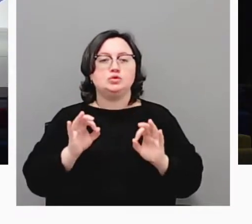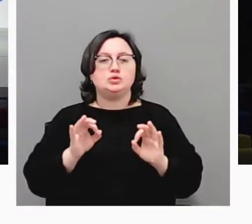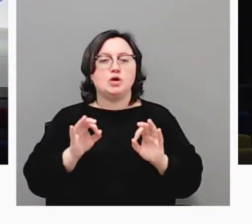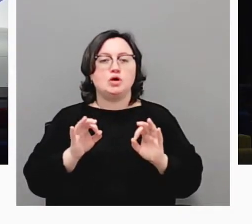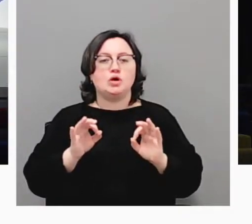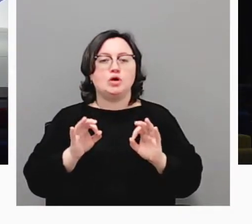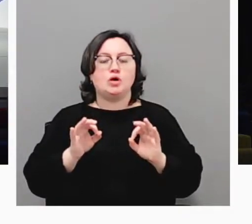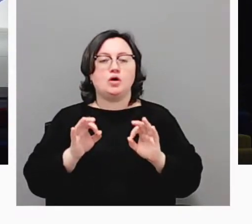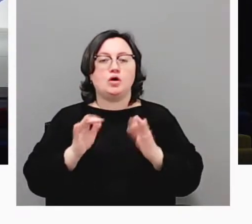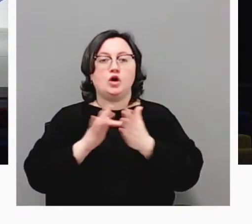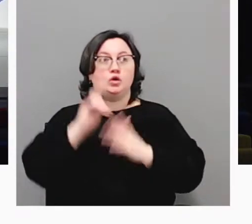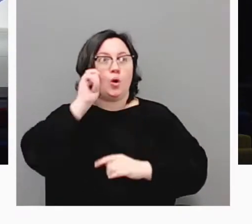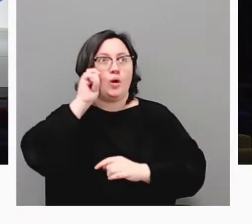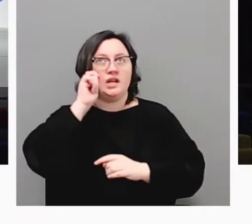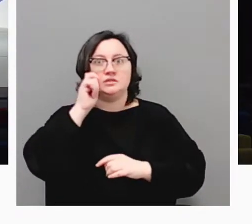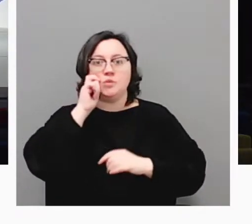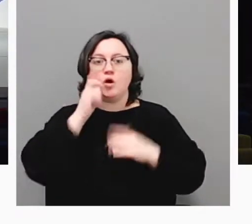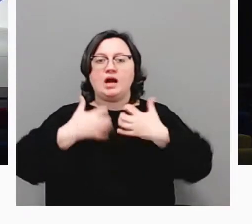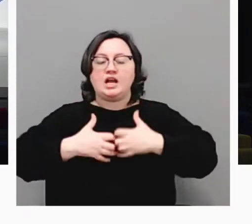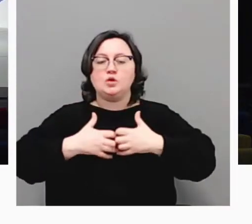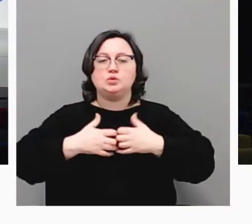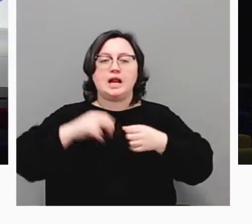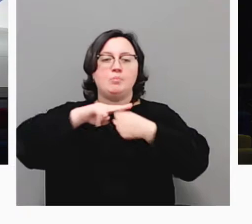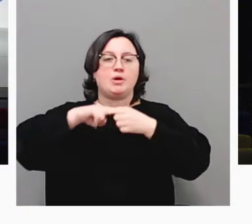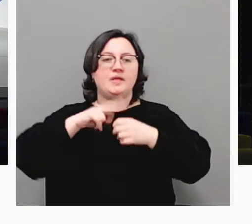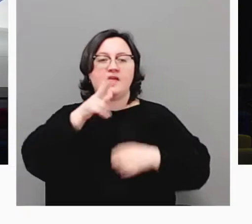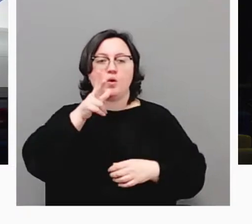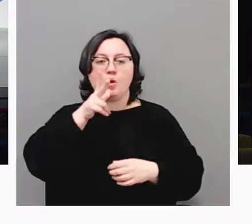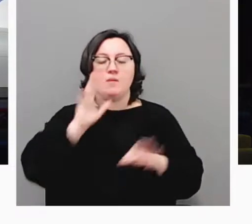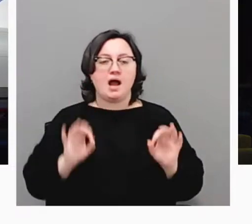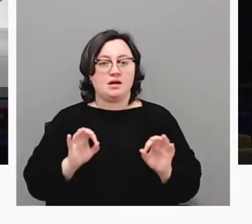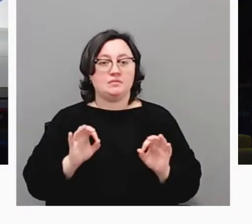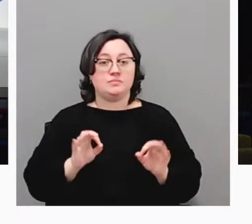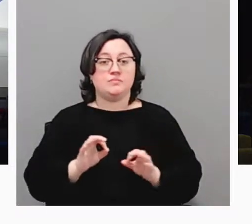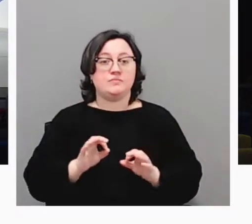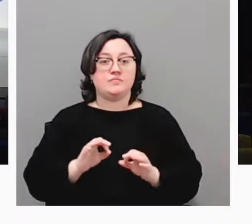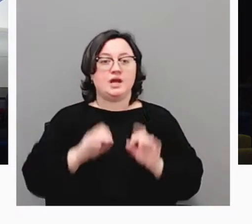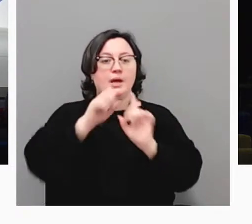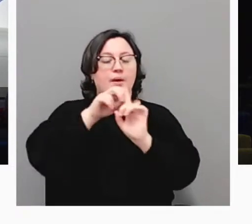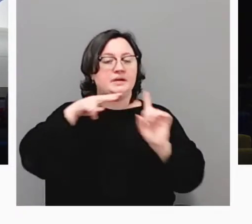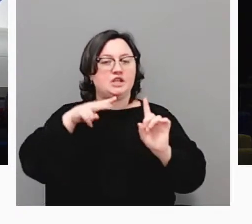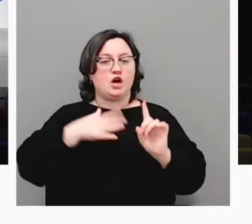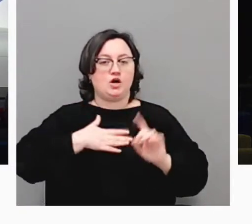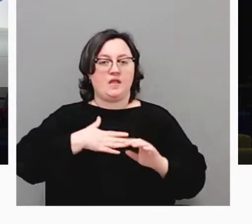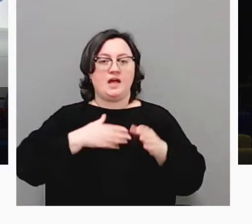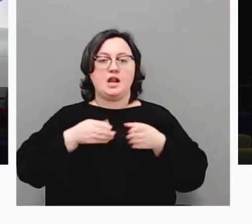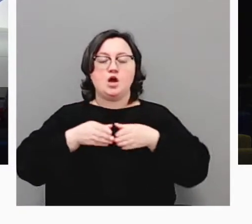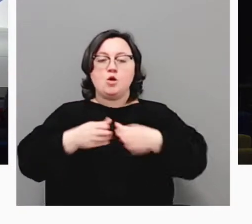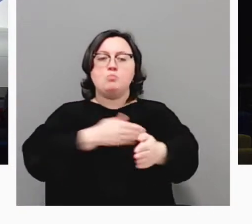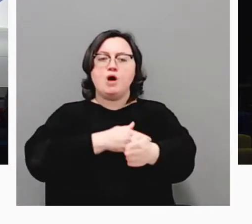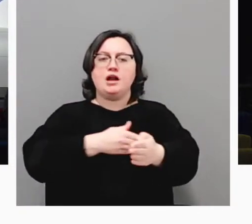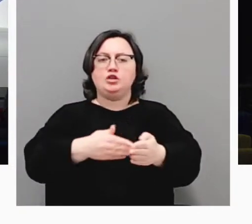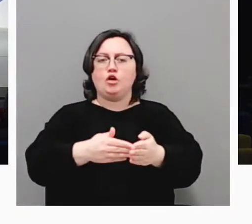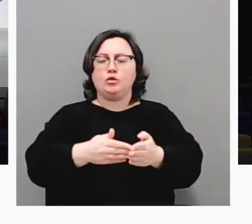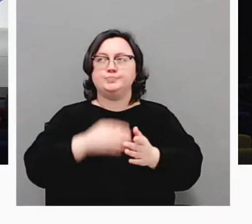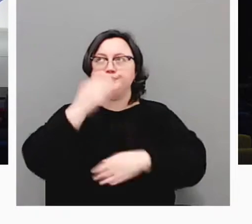el turismo industrial en la provincia de Huelva, la visión que desde el puerto tenemos es cómo nos insertamos como